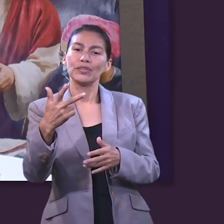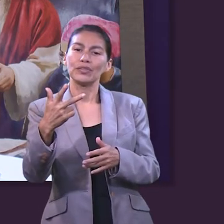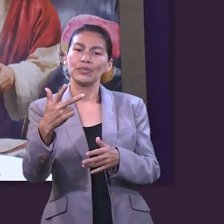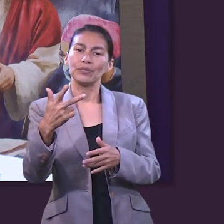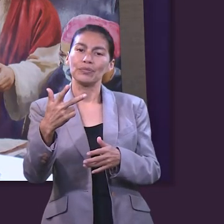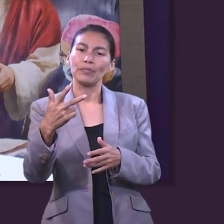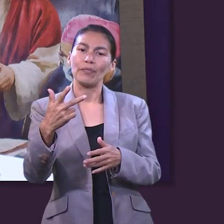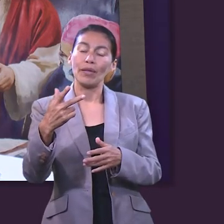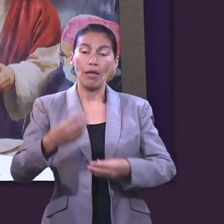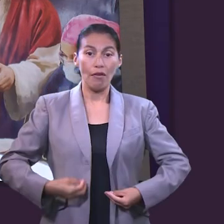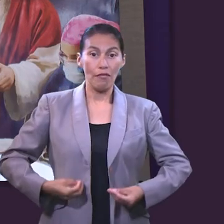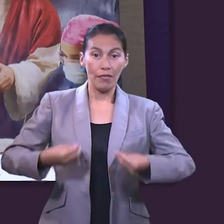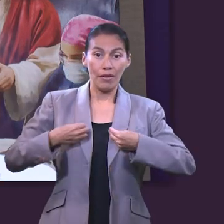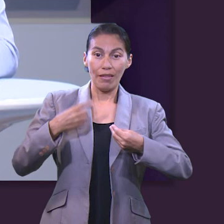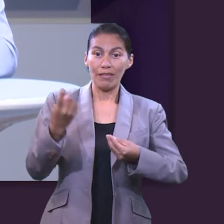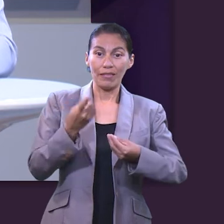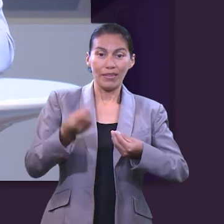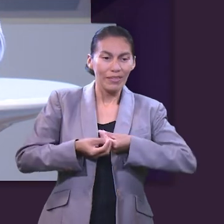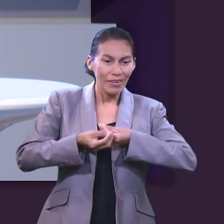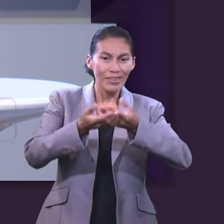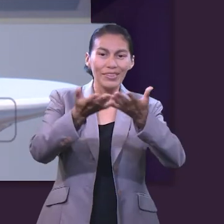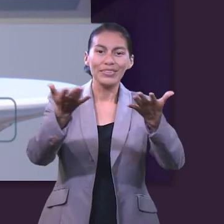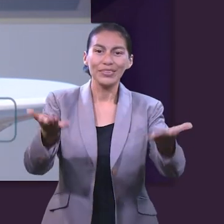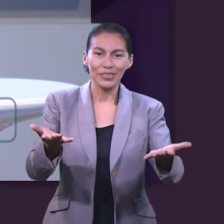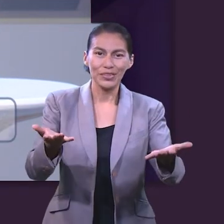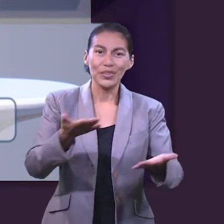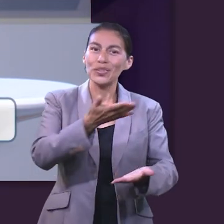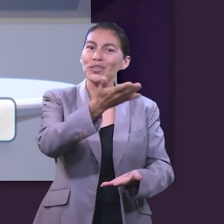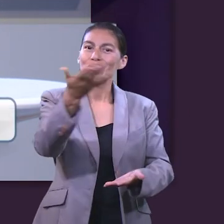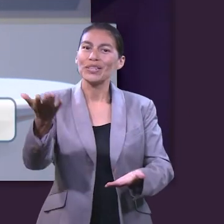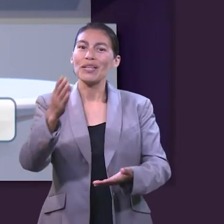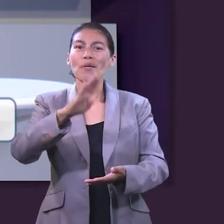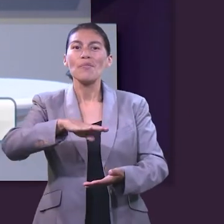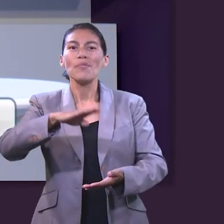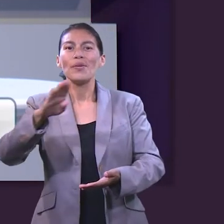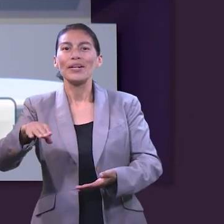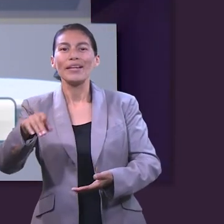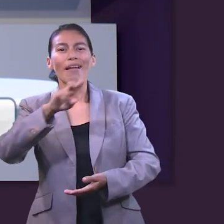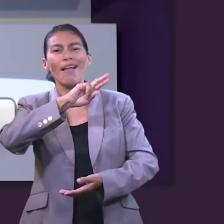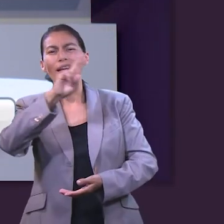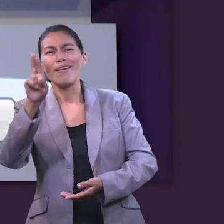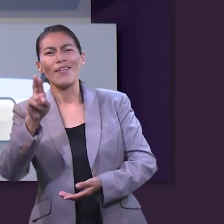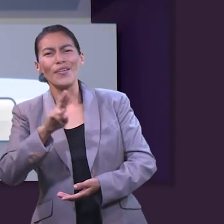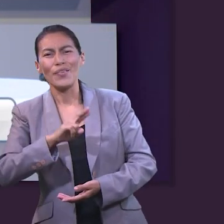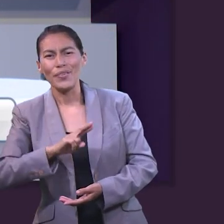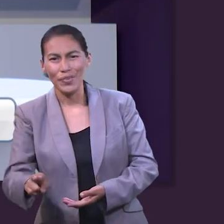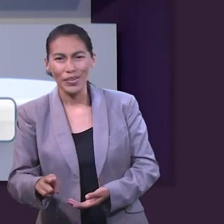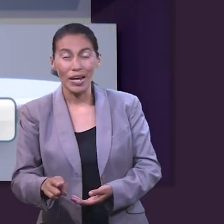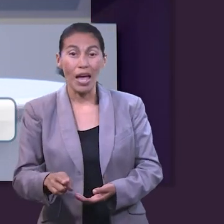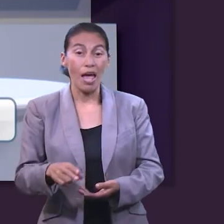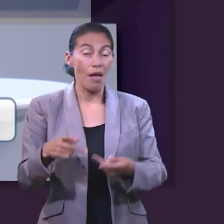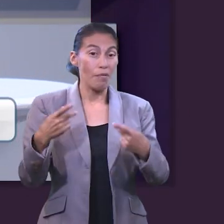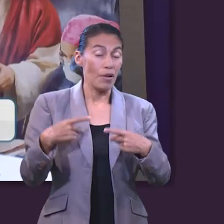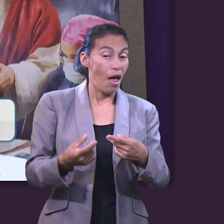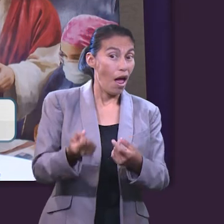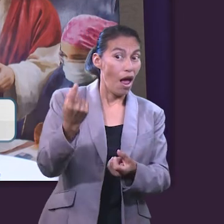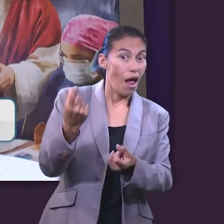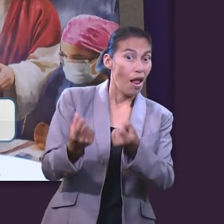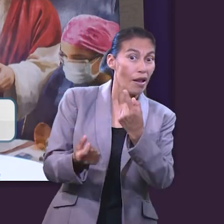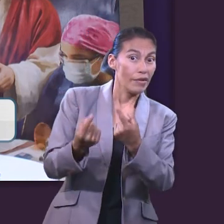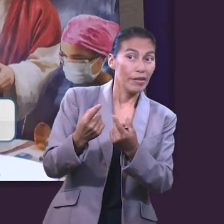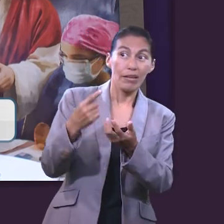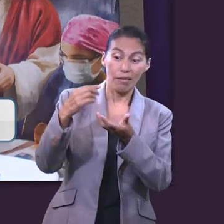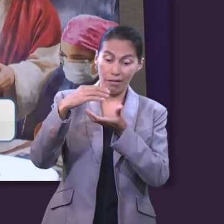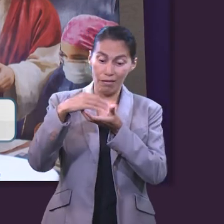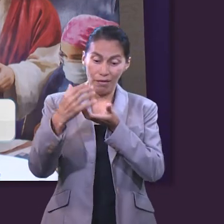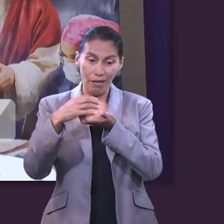y leamos en el 28. Yo les doy vida eterna y no perecerán jamás, ni